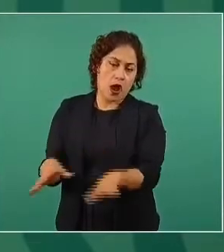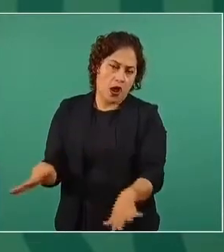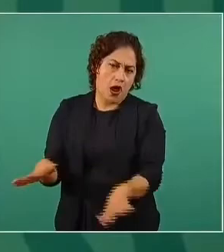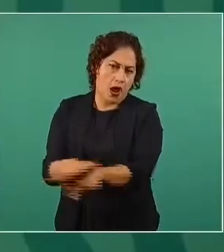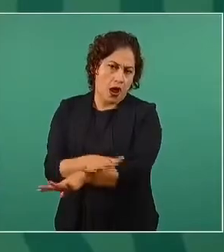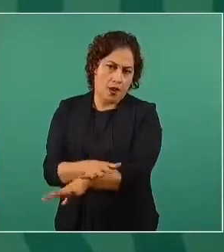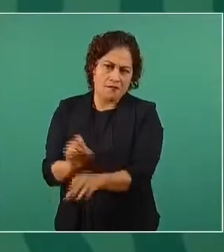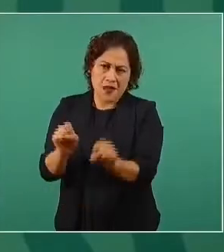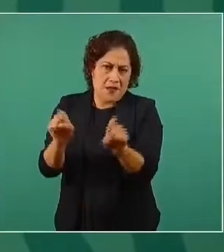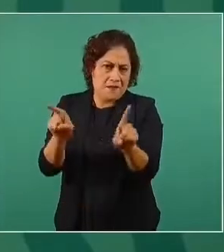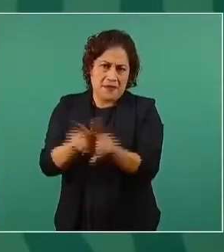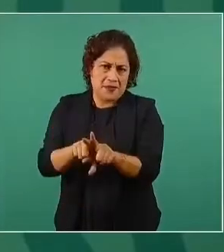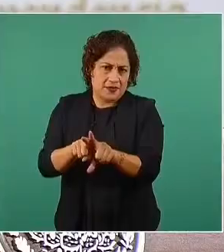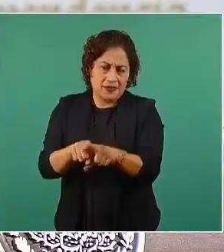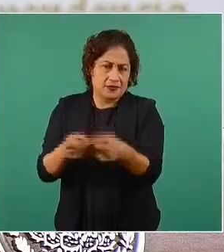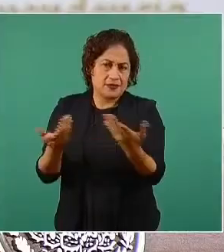se